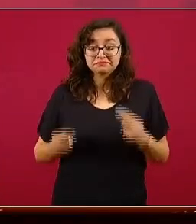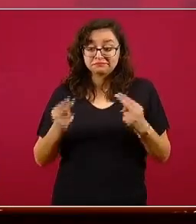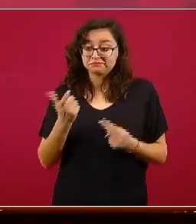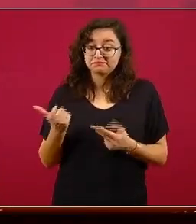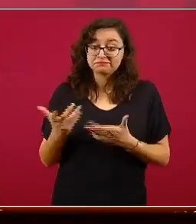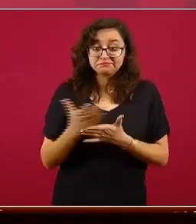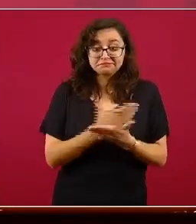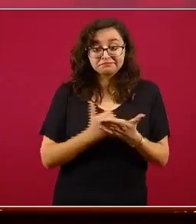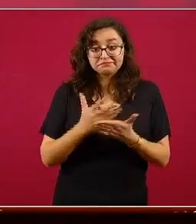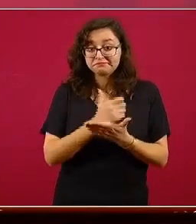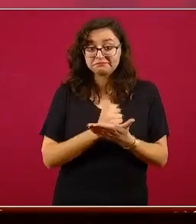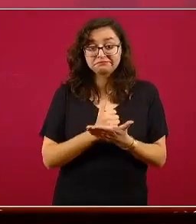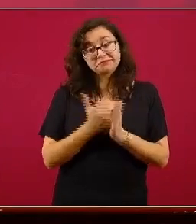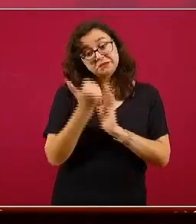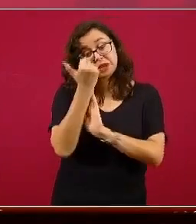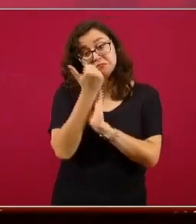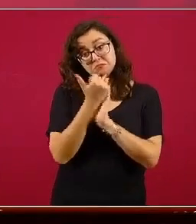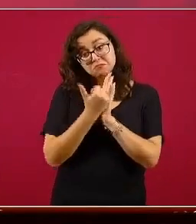la actividad